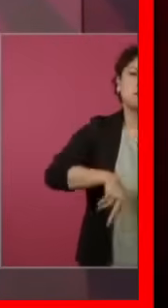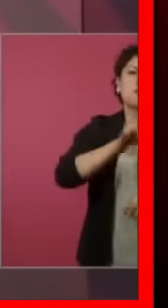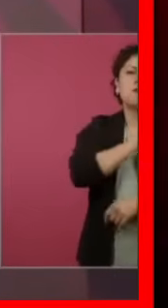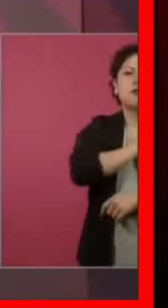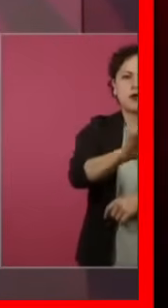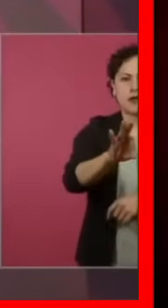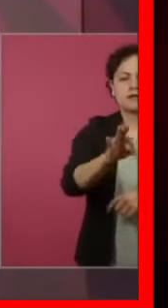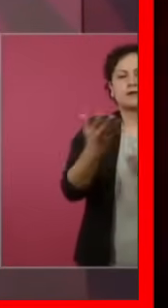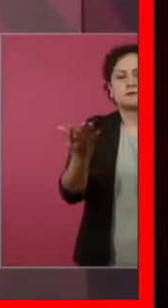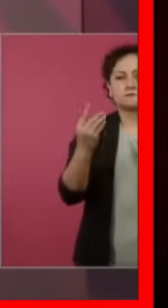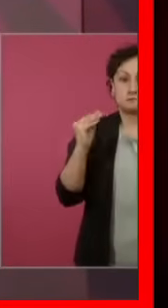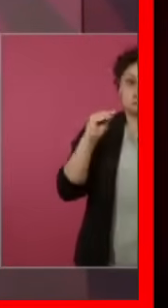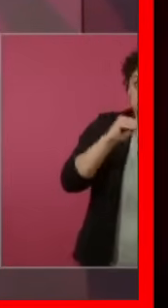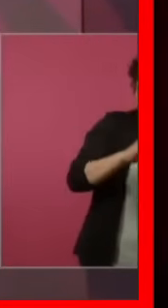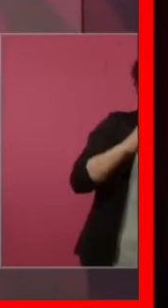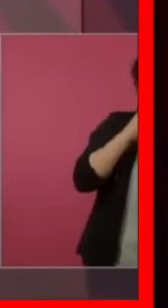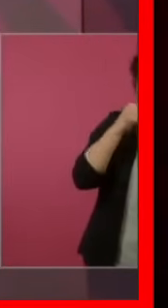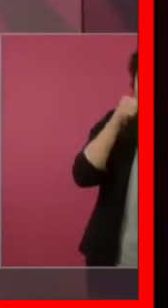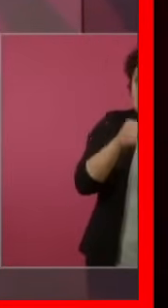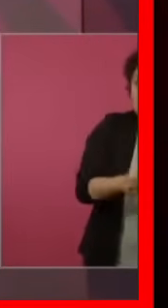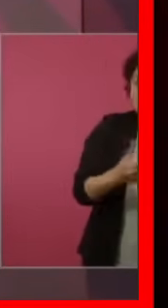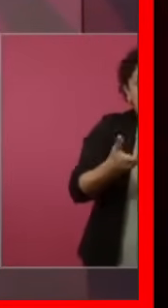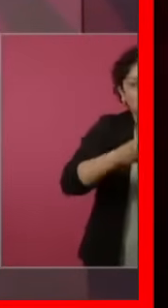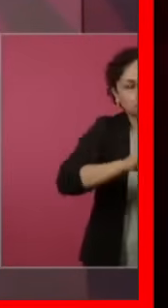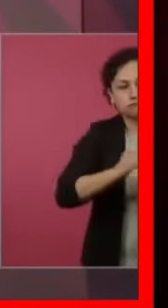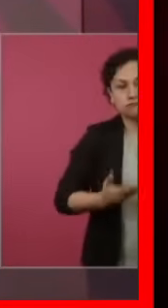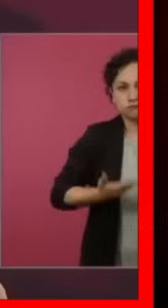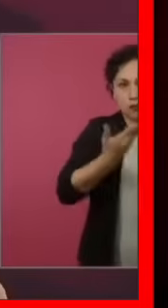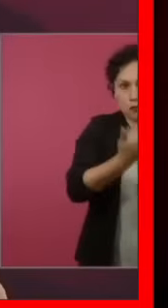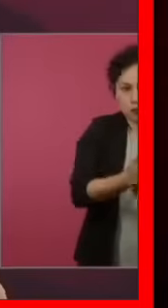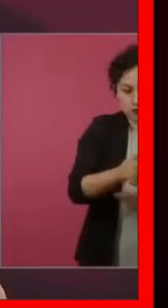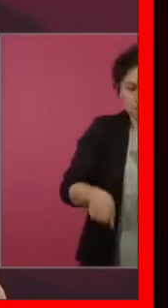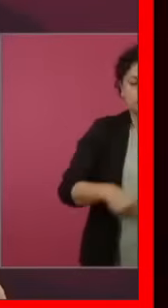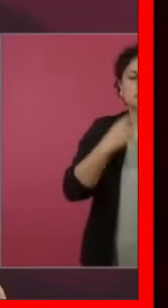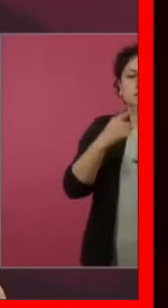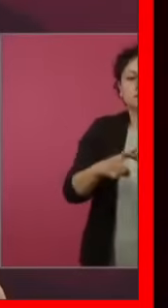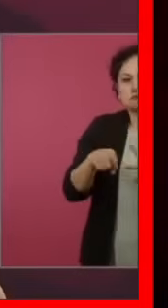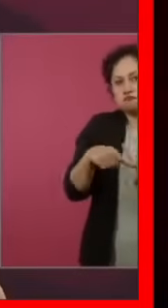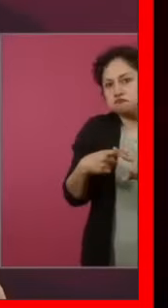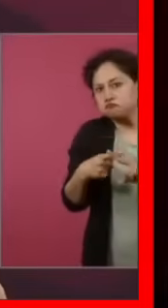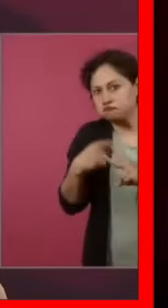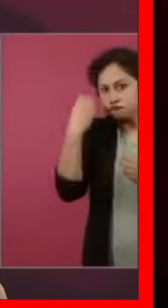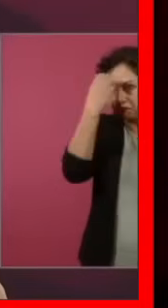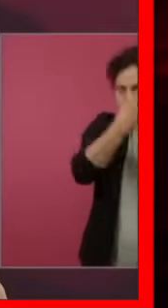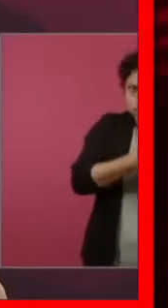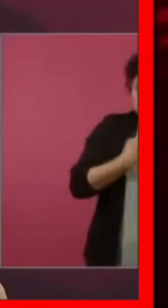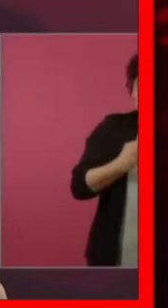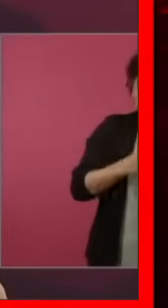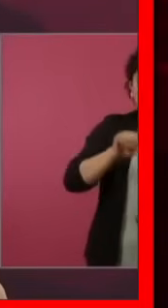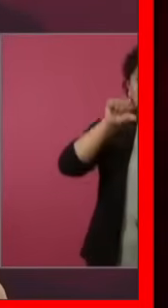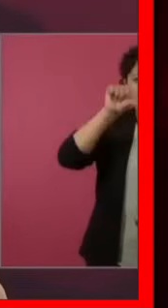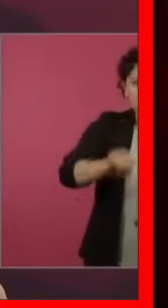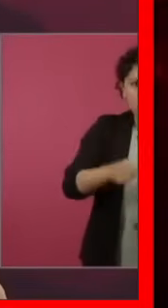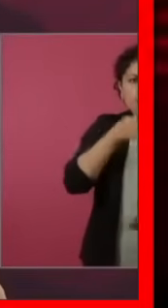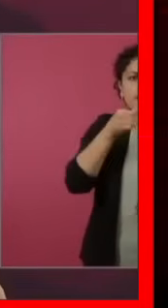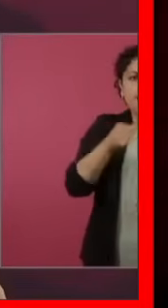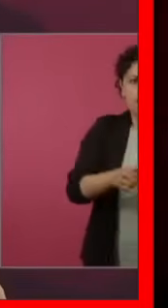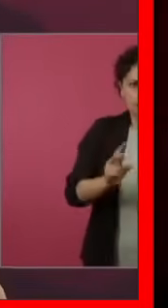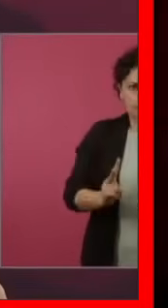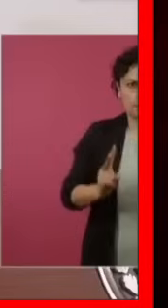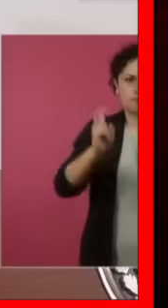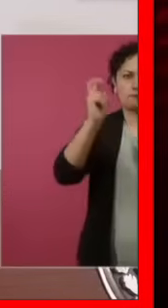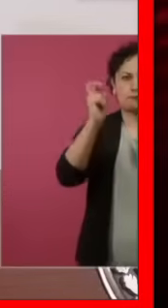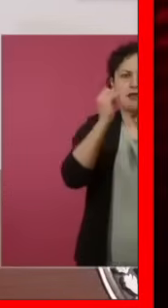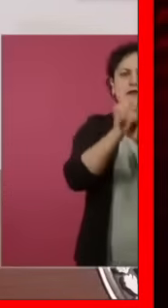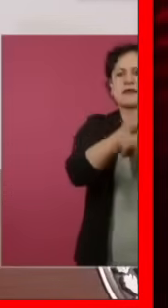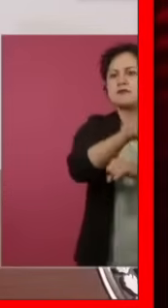el avalúo, hoy mismo lo vamos a subir a las